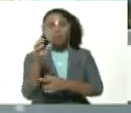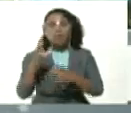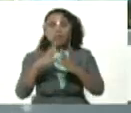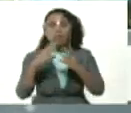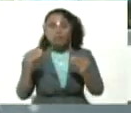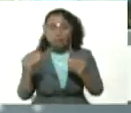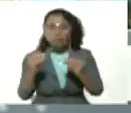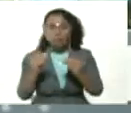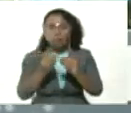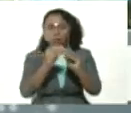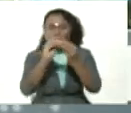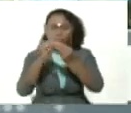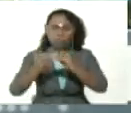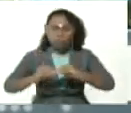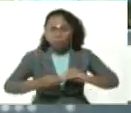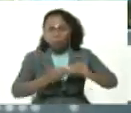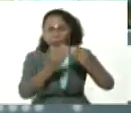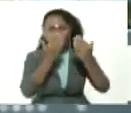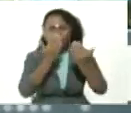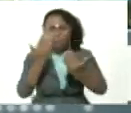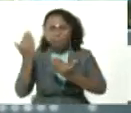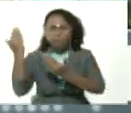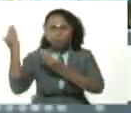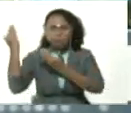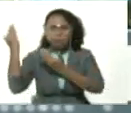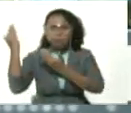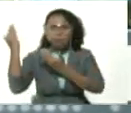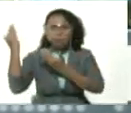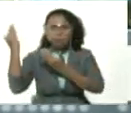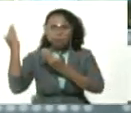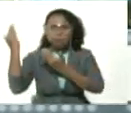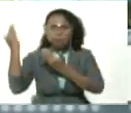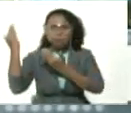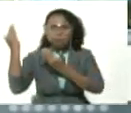de palma. Adelante, Cristal.